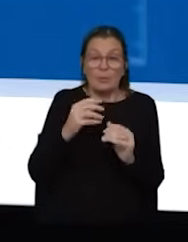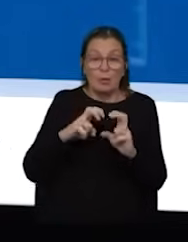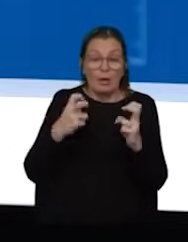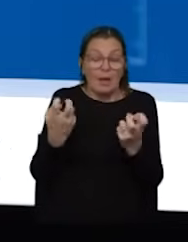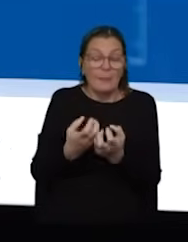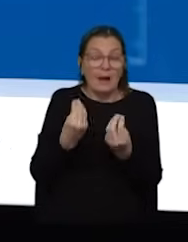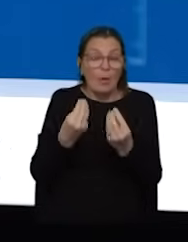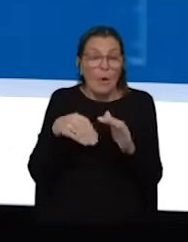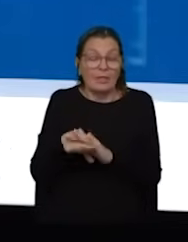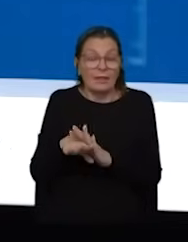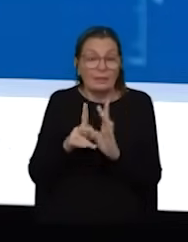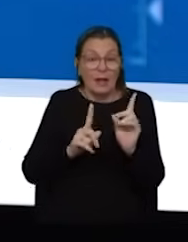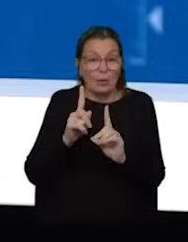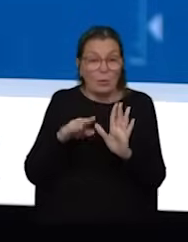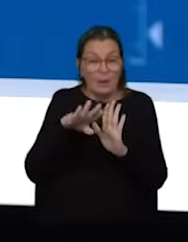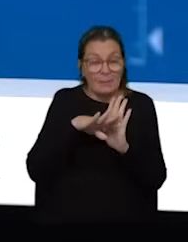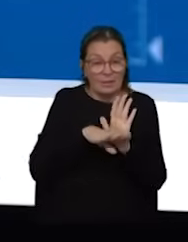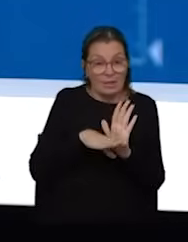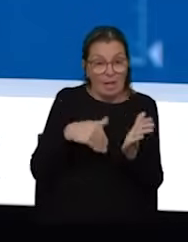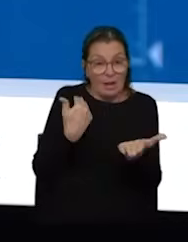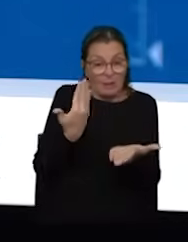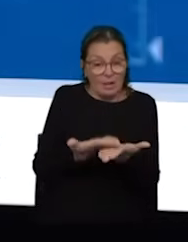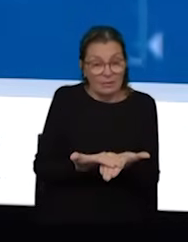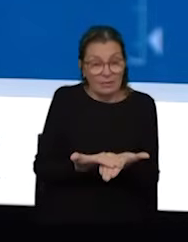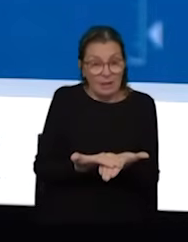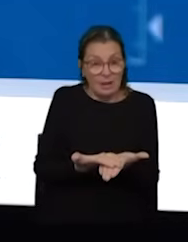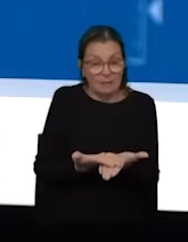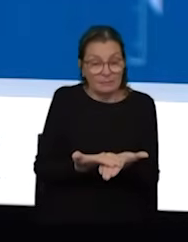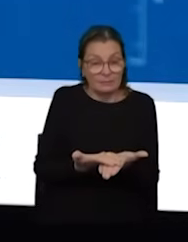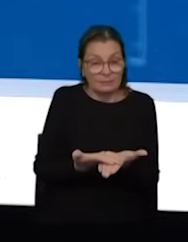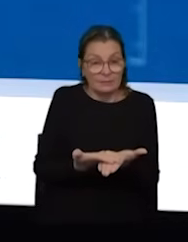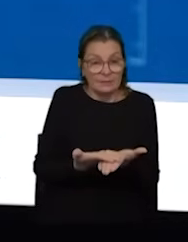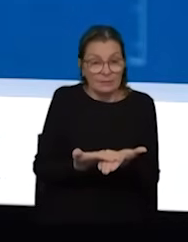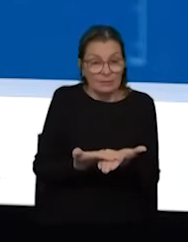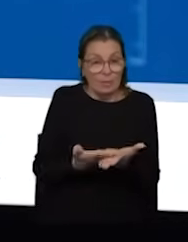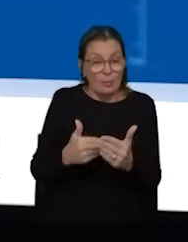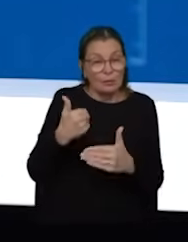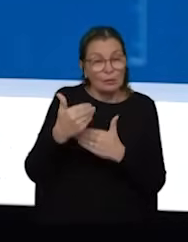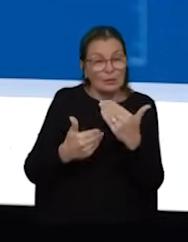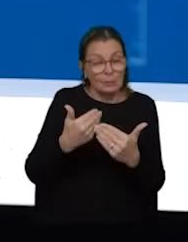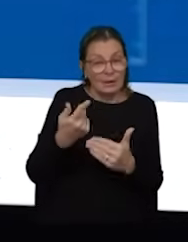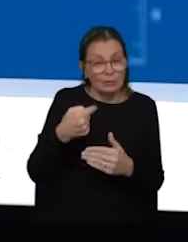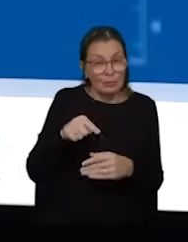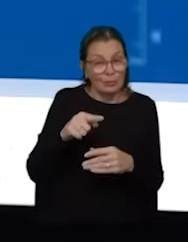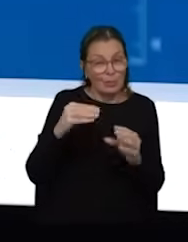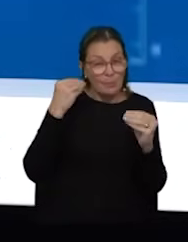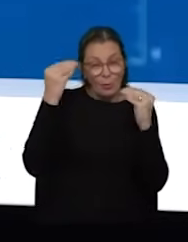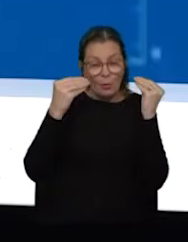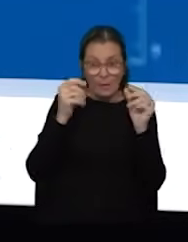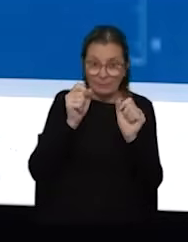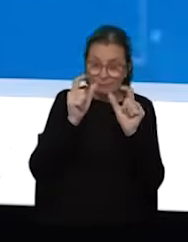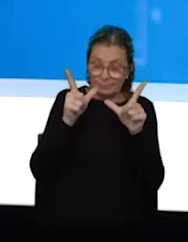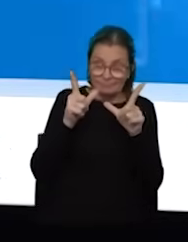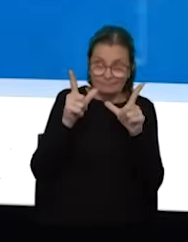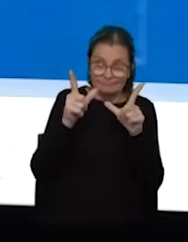cámaras hay algunas medidas que se plantean ahí de mantener cierta continuidad y por tanto nos preocupa y nos enciende muchas